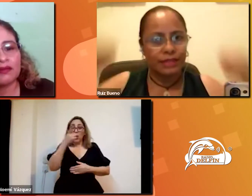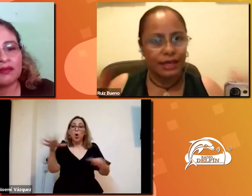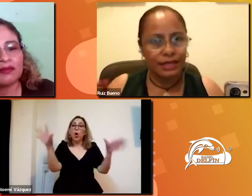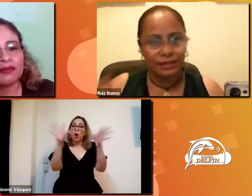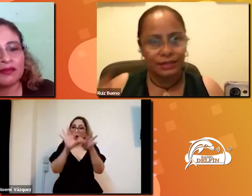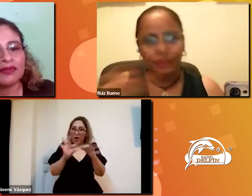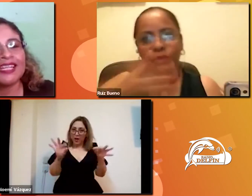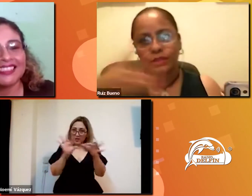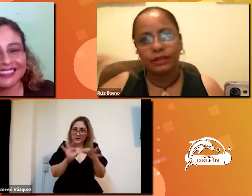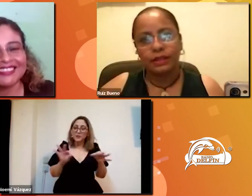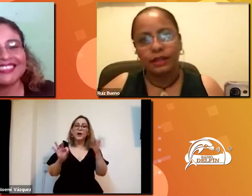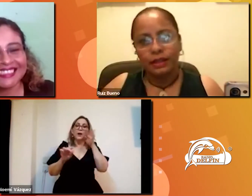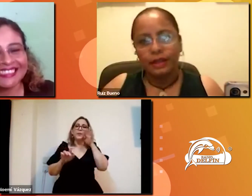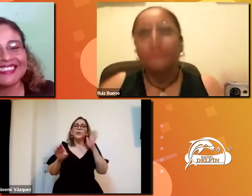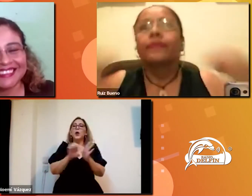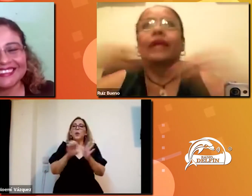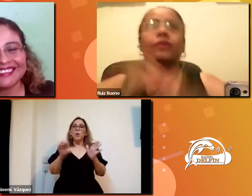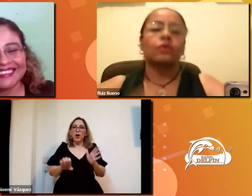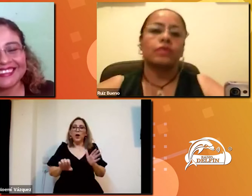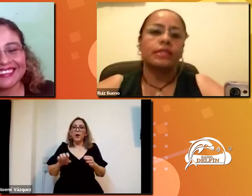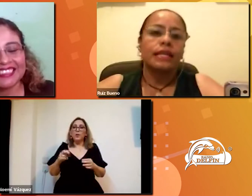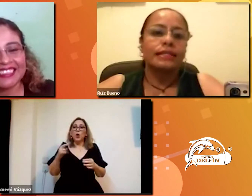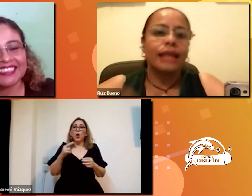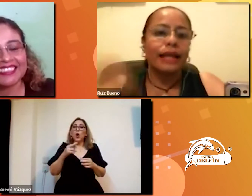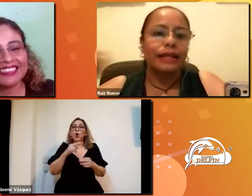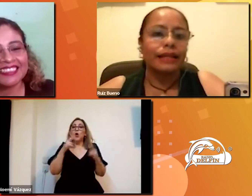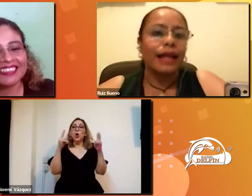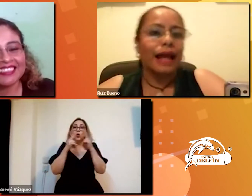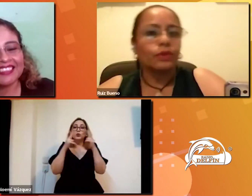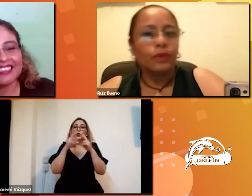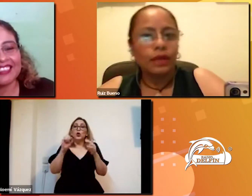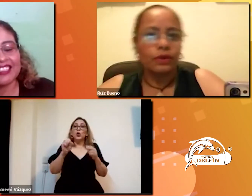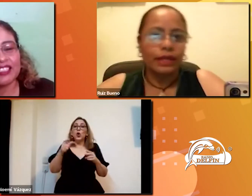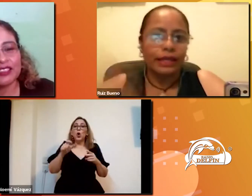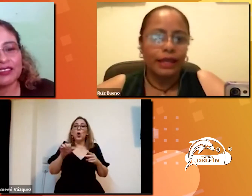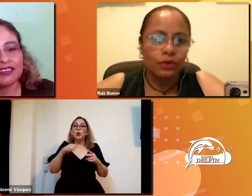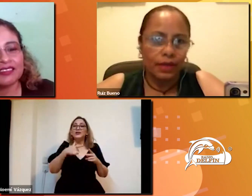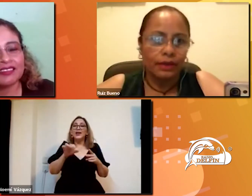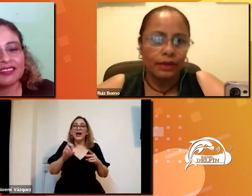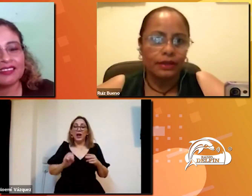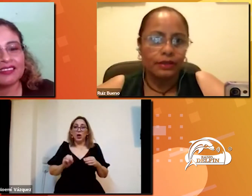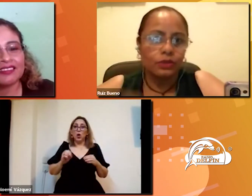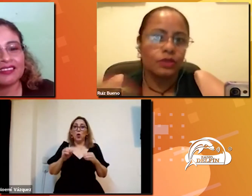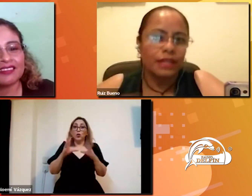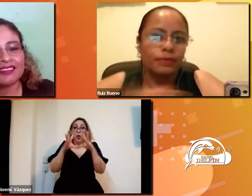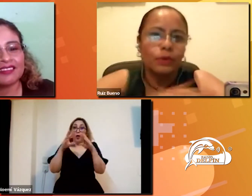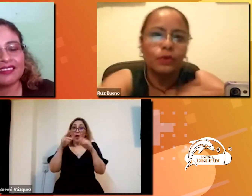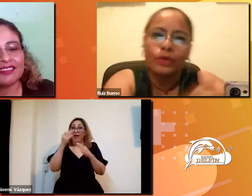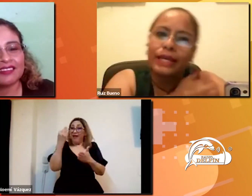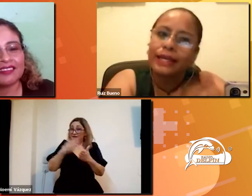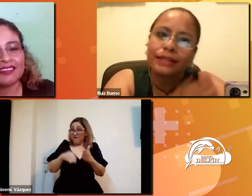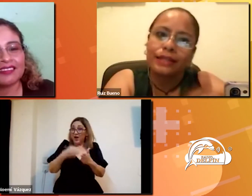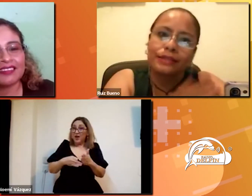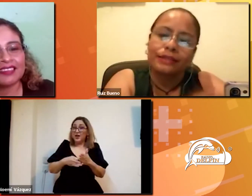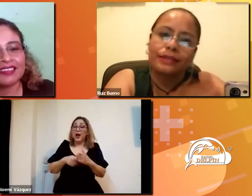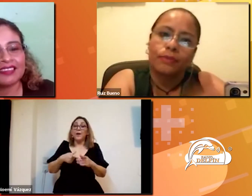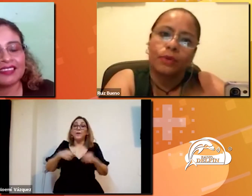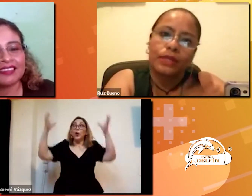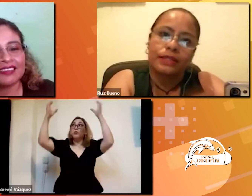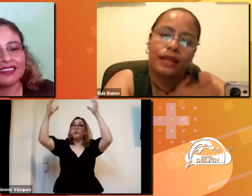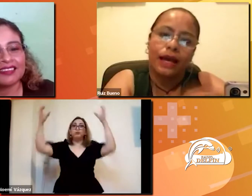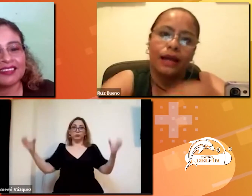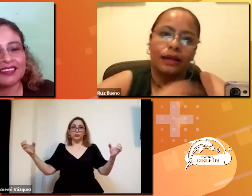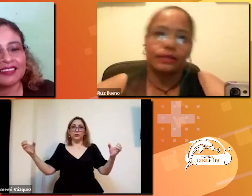dos mascarillas, ¿no? Los ACS. Entonces, si alguien a tu lado requiere ayuda, yo les pregunto, ¿quién crees que